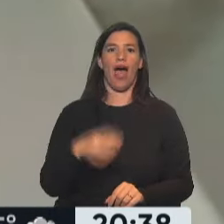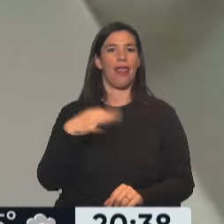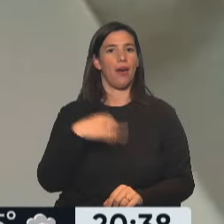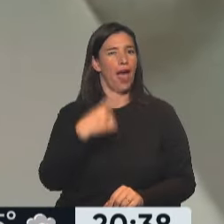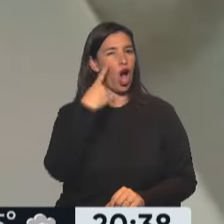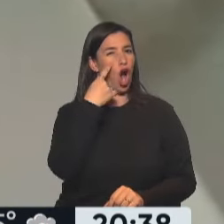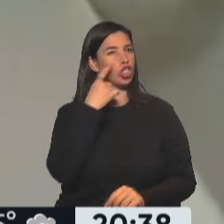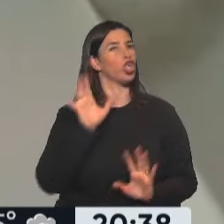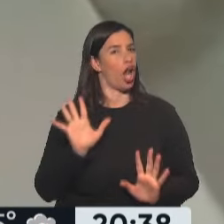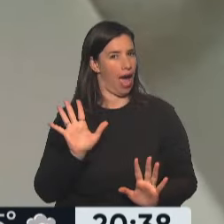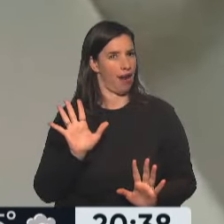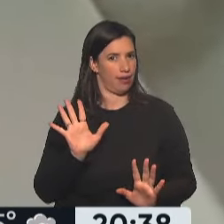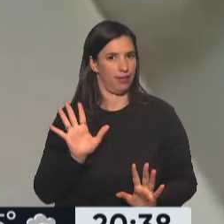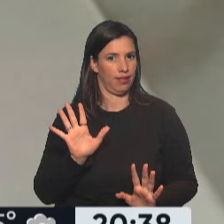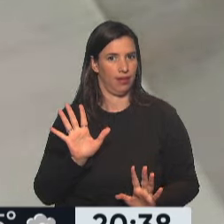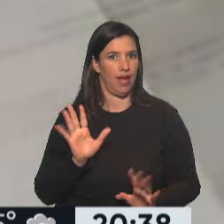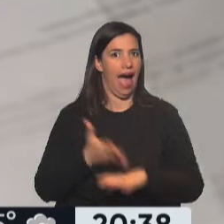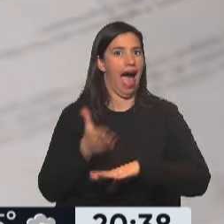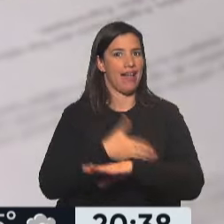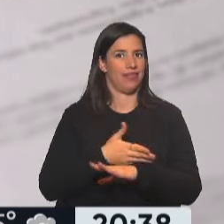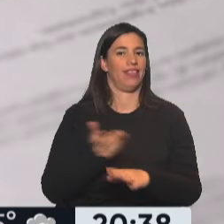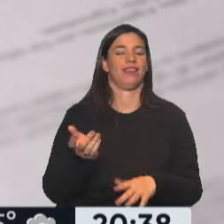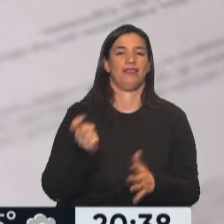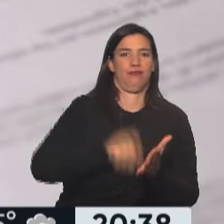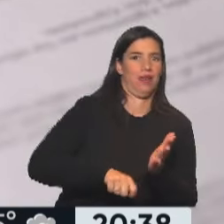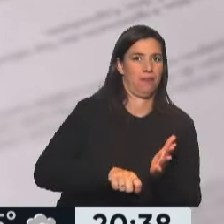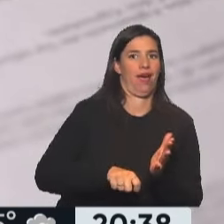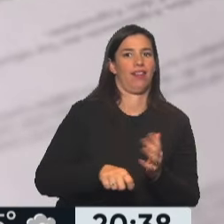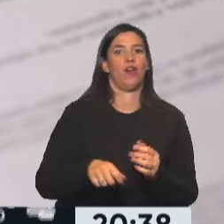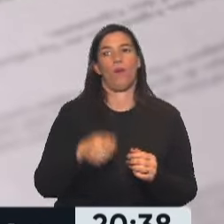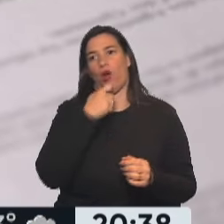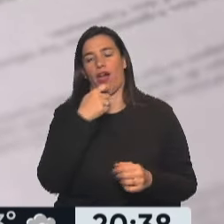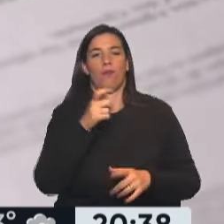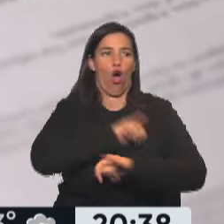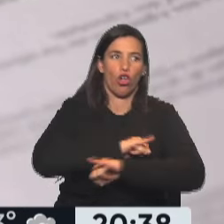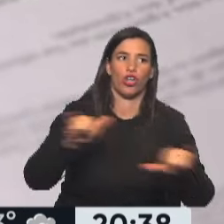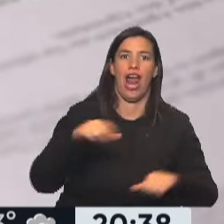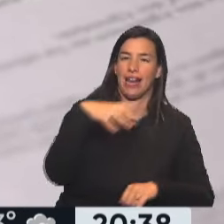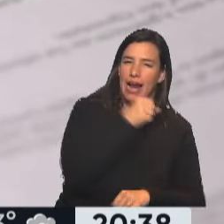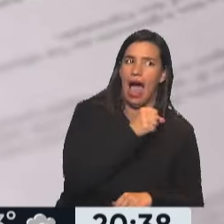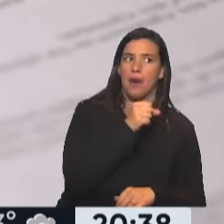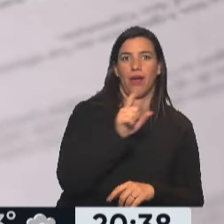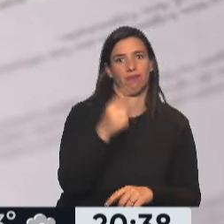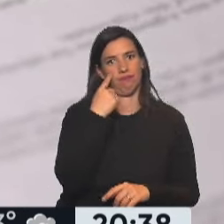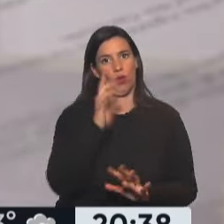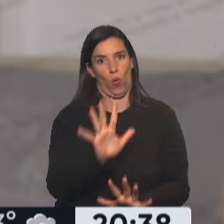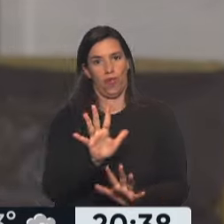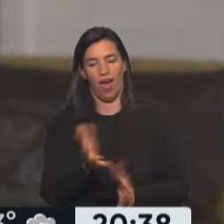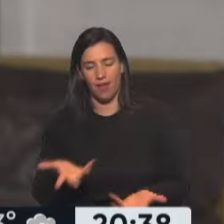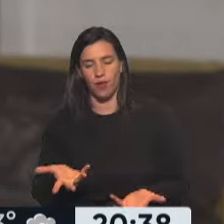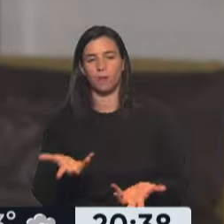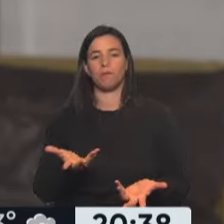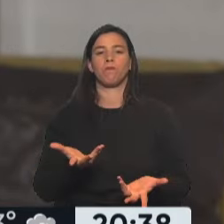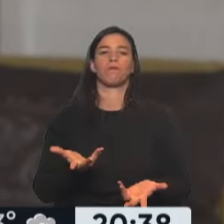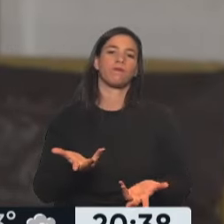nosotros como usuarios finales, no compartir ninguna clave, como hoy, por ejemplo, pasa en la firma digital de la Agencia Federal